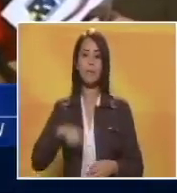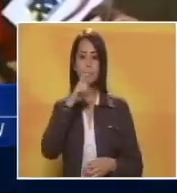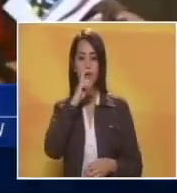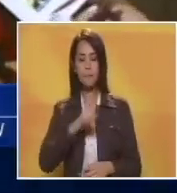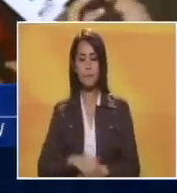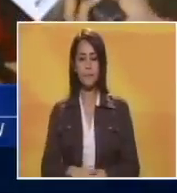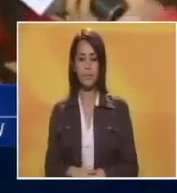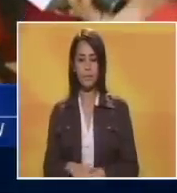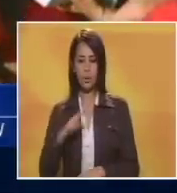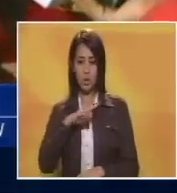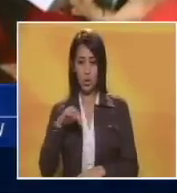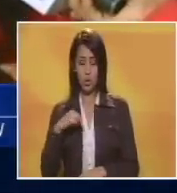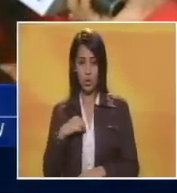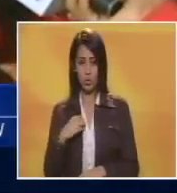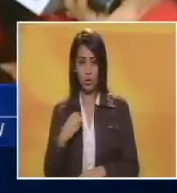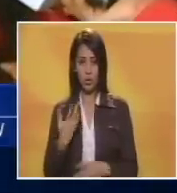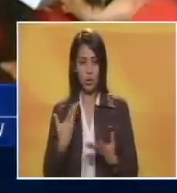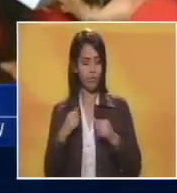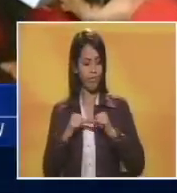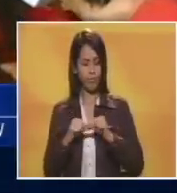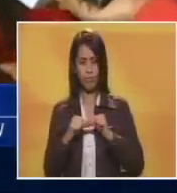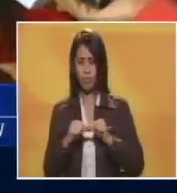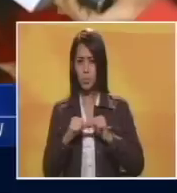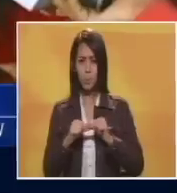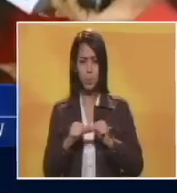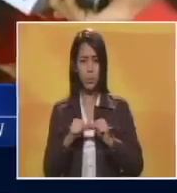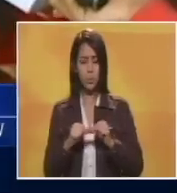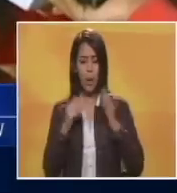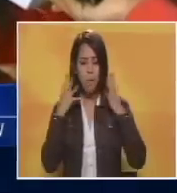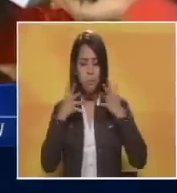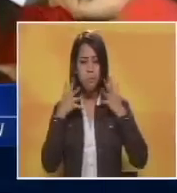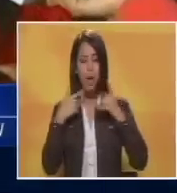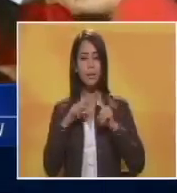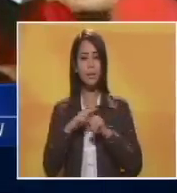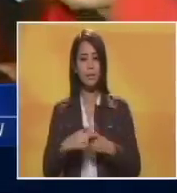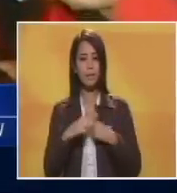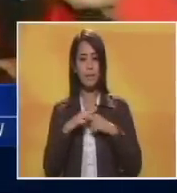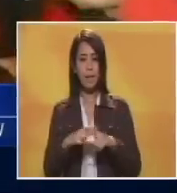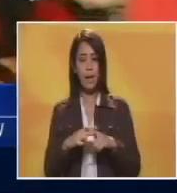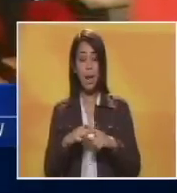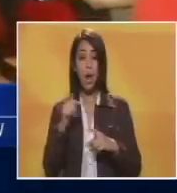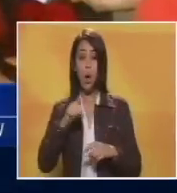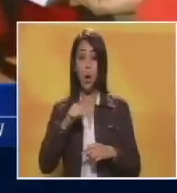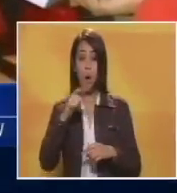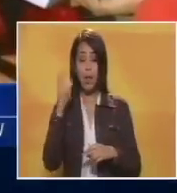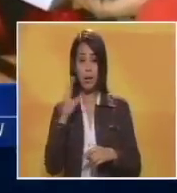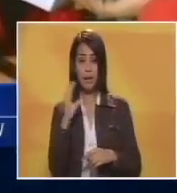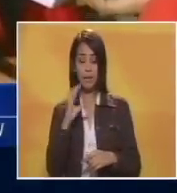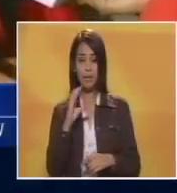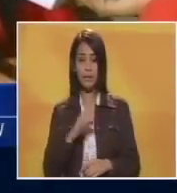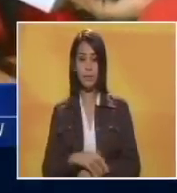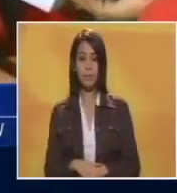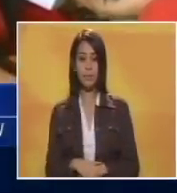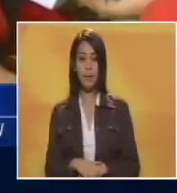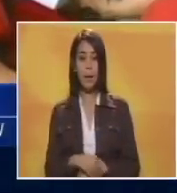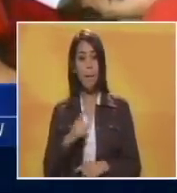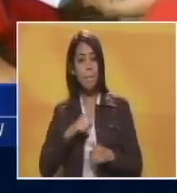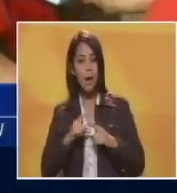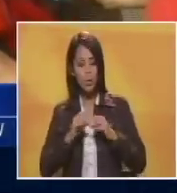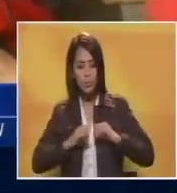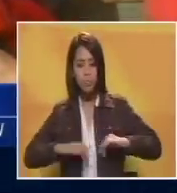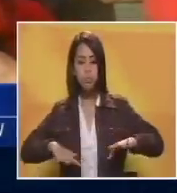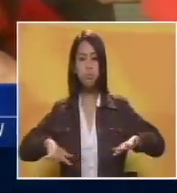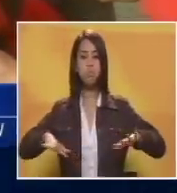Maduro. Nosotros estamos en permanente formación. Este taller del día de hoy, que hoy es aquí en Caracas, pero se está desplegando en